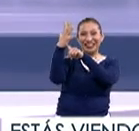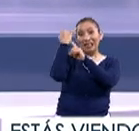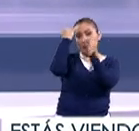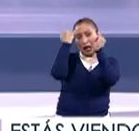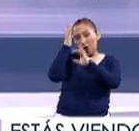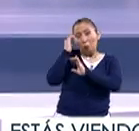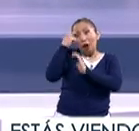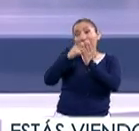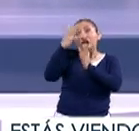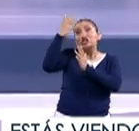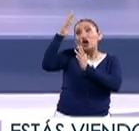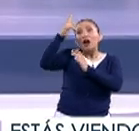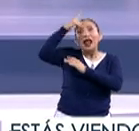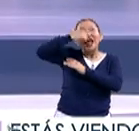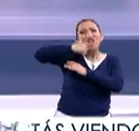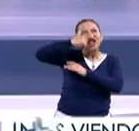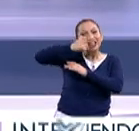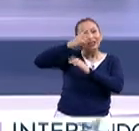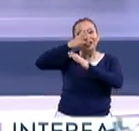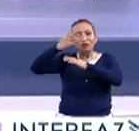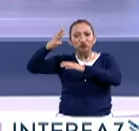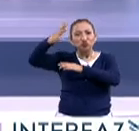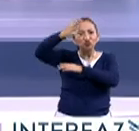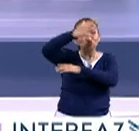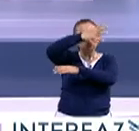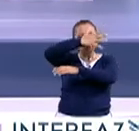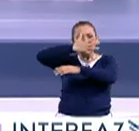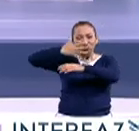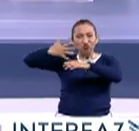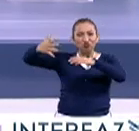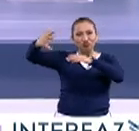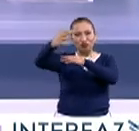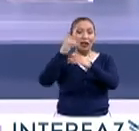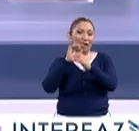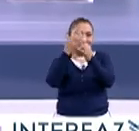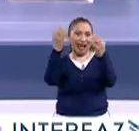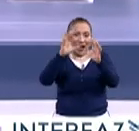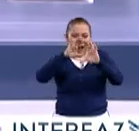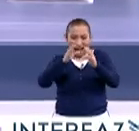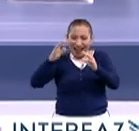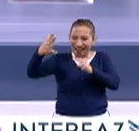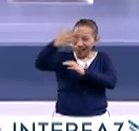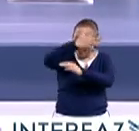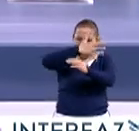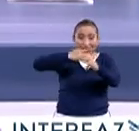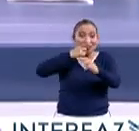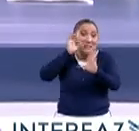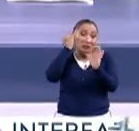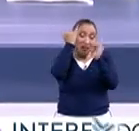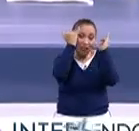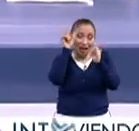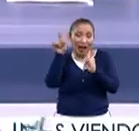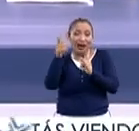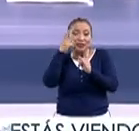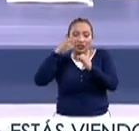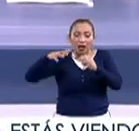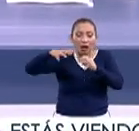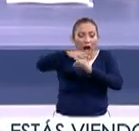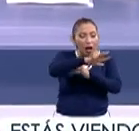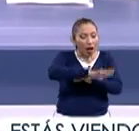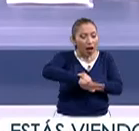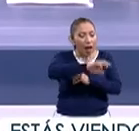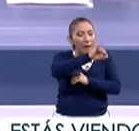ellos tenían la noción de un sol nocturno que giraba alrededor de la Tierra, y en ese sol nocturno iluminaba el Mictlán y